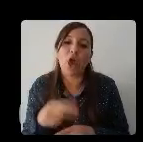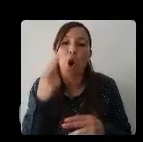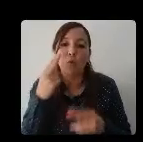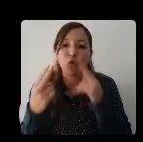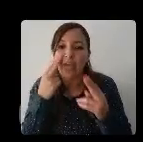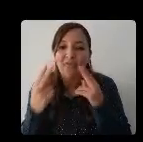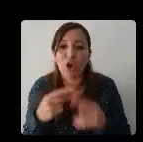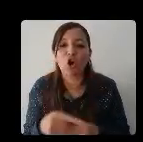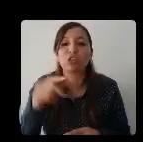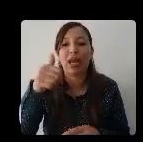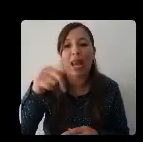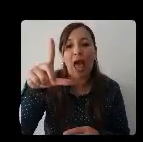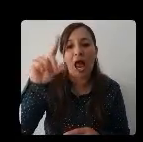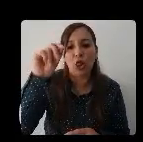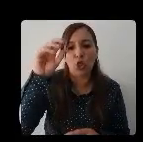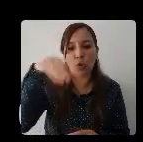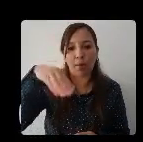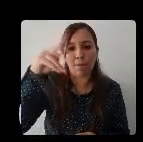muchos recursos naturales que cuidar.